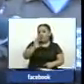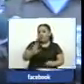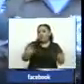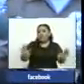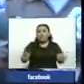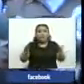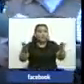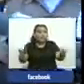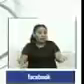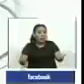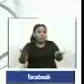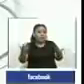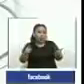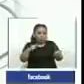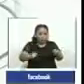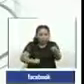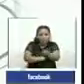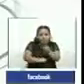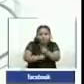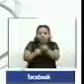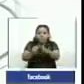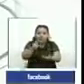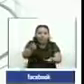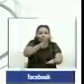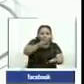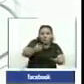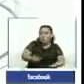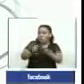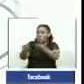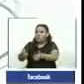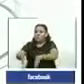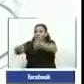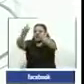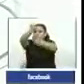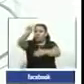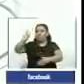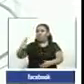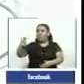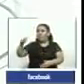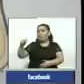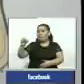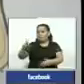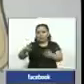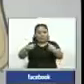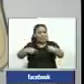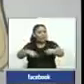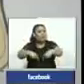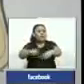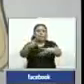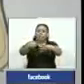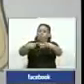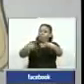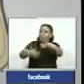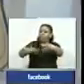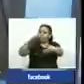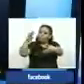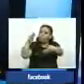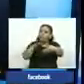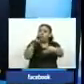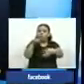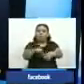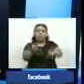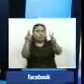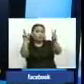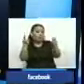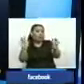Monroy, dice que están colaborando con la Fiscalía General de la República para que prevalezca la ley en torno a este hecho delictivo